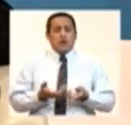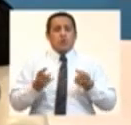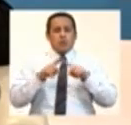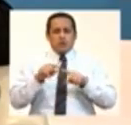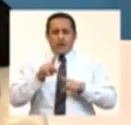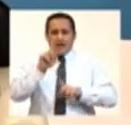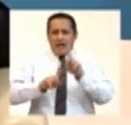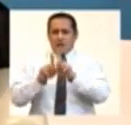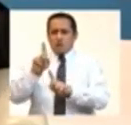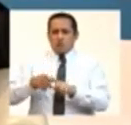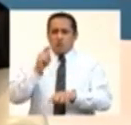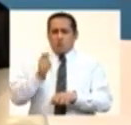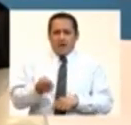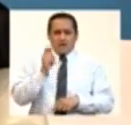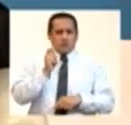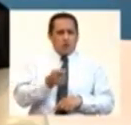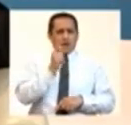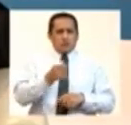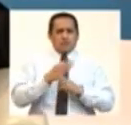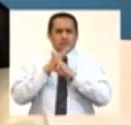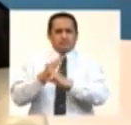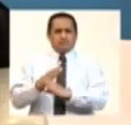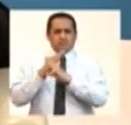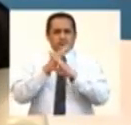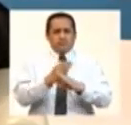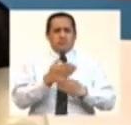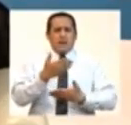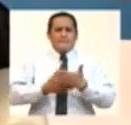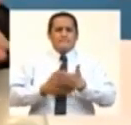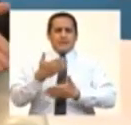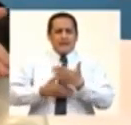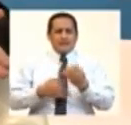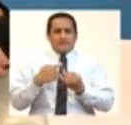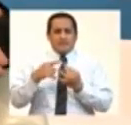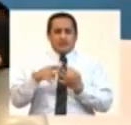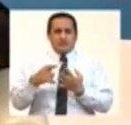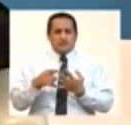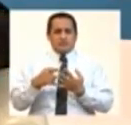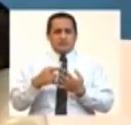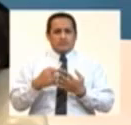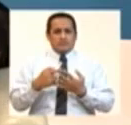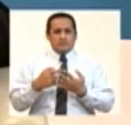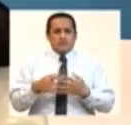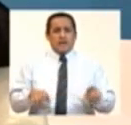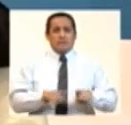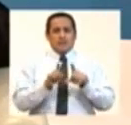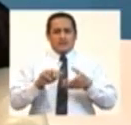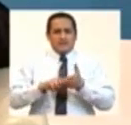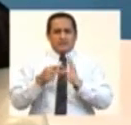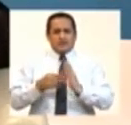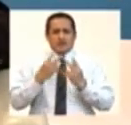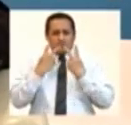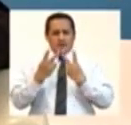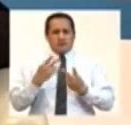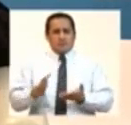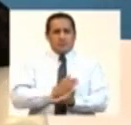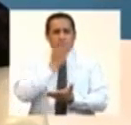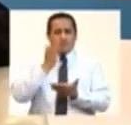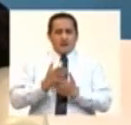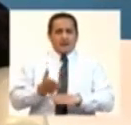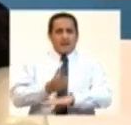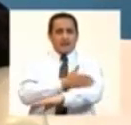casos, una vez que son rechazados en el Poder Judicial, cuando se interponen, por ejemplo, un habeas corpus, como en este caso, porque que es la acción